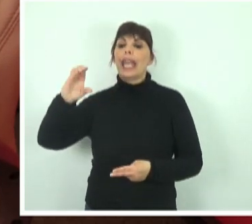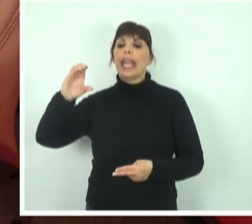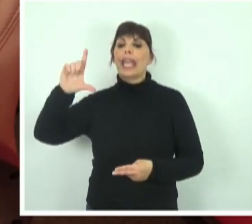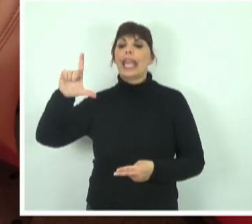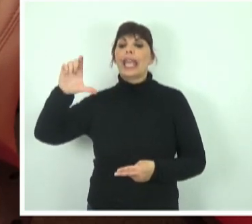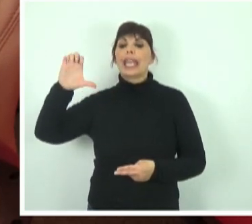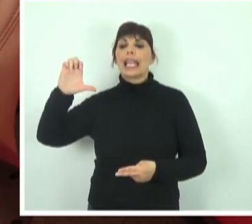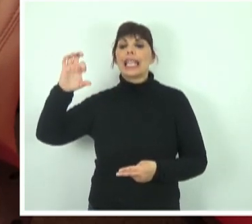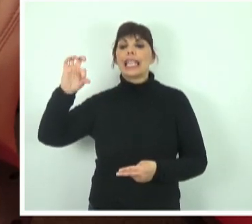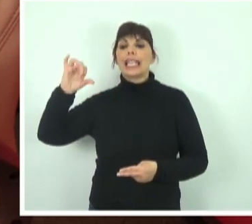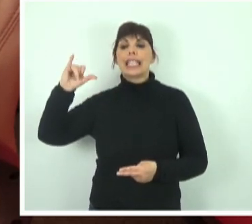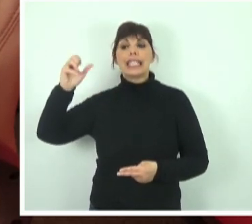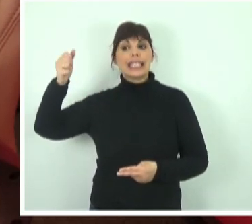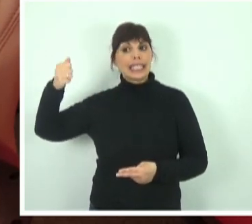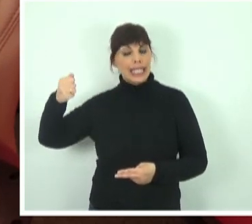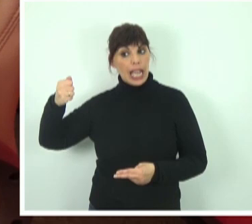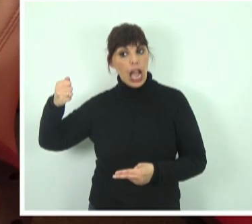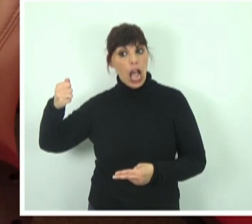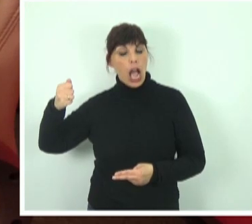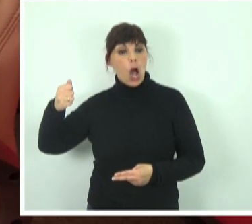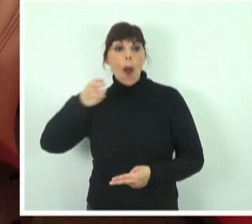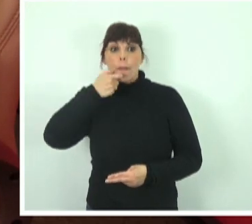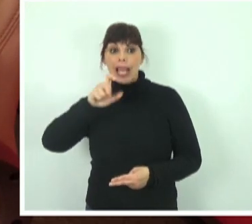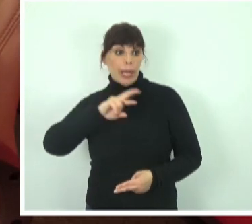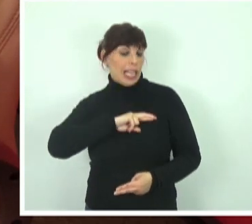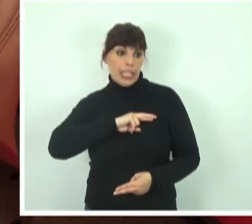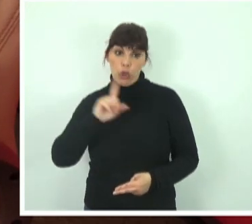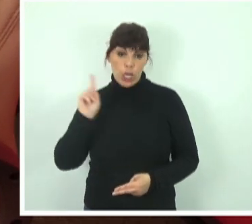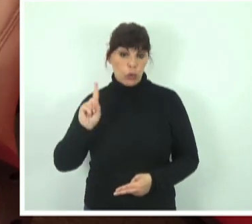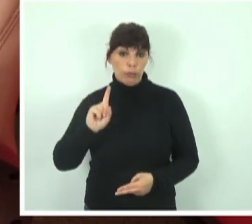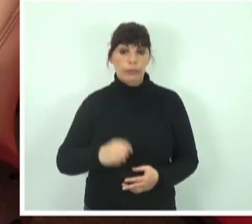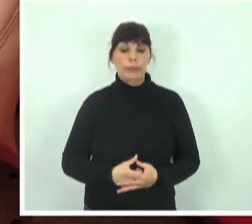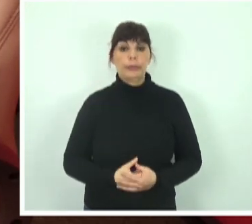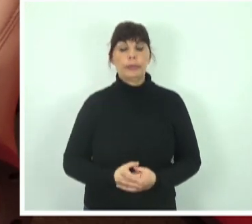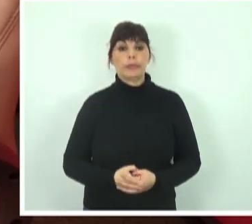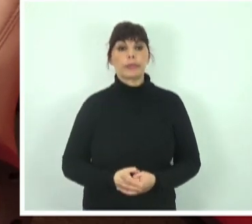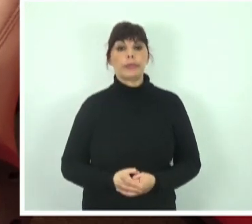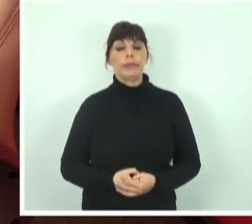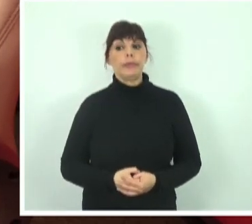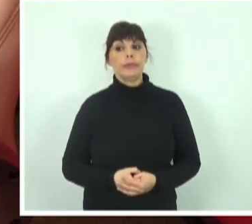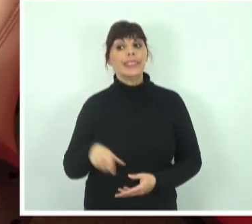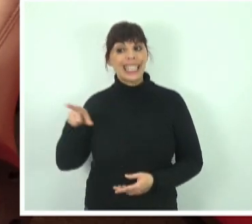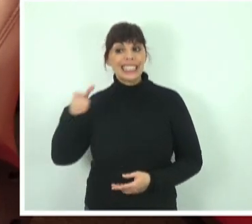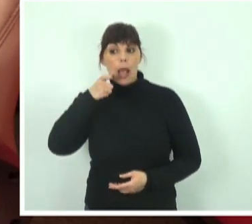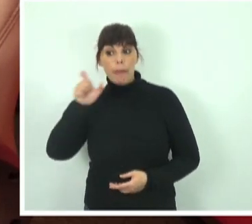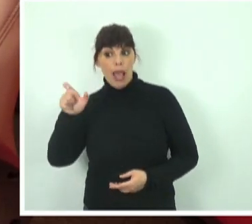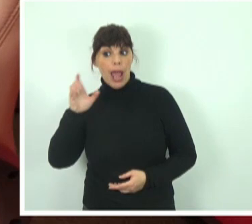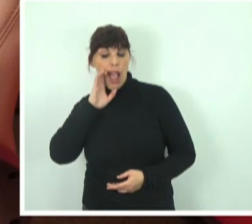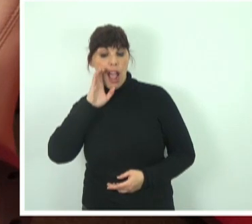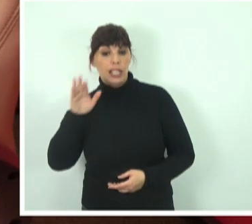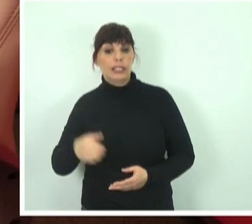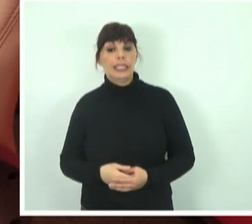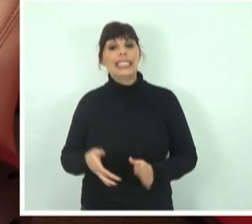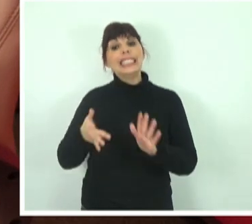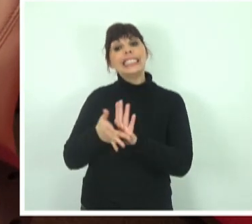es una palabra religiosa, no. Esa palabra ekklesia